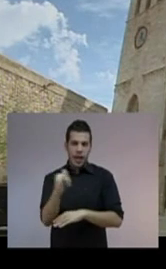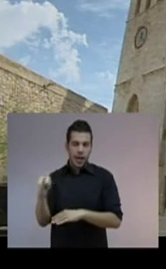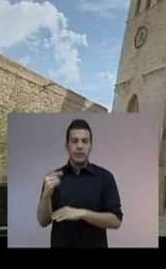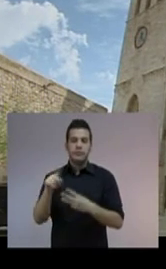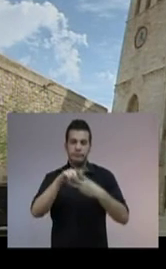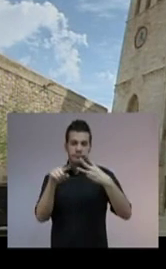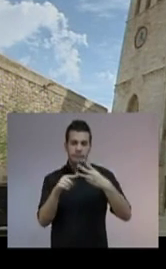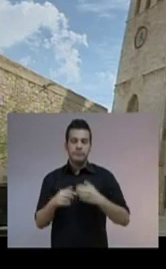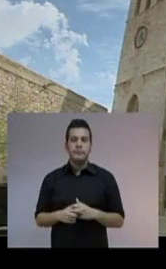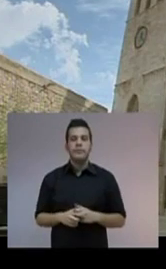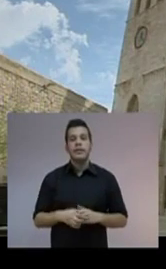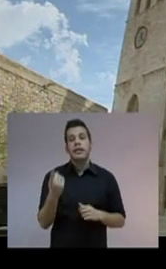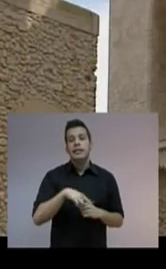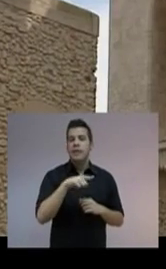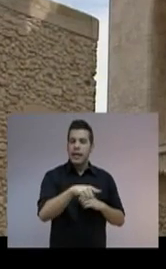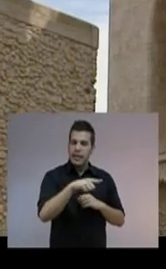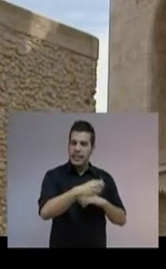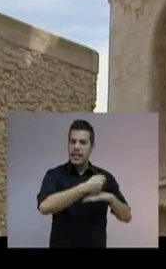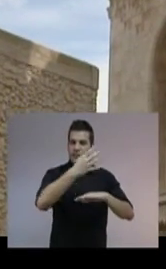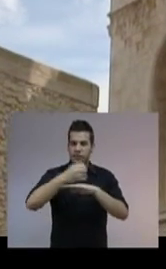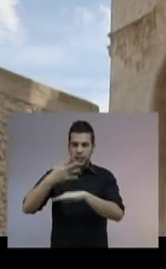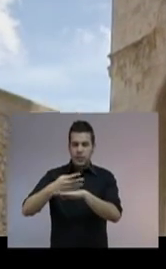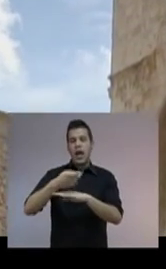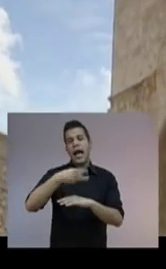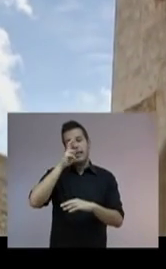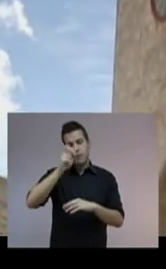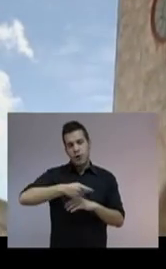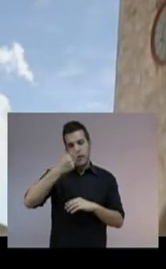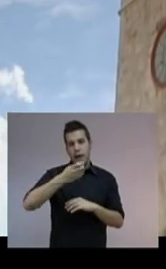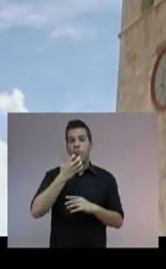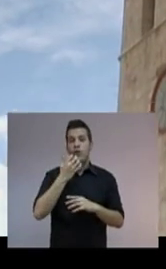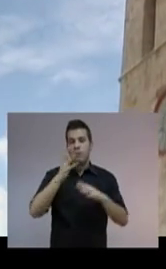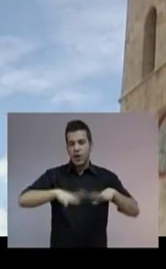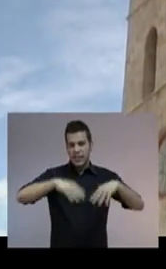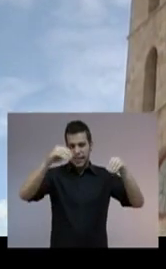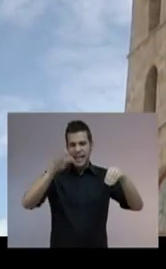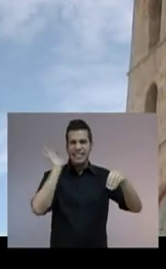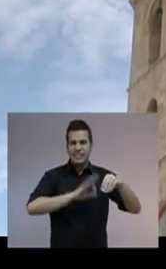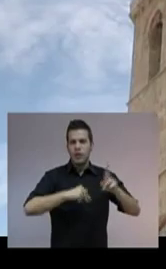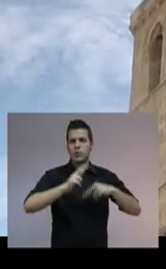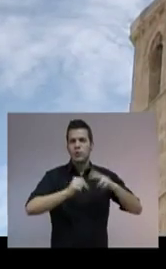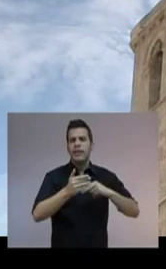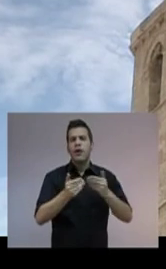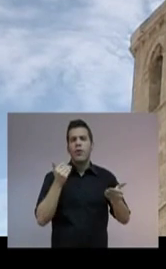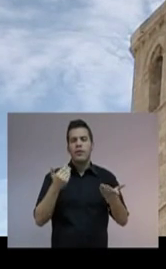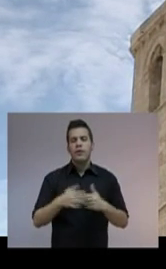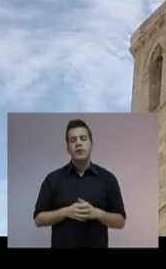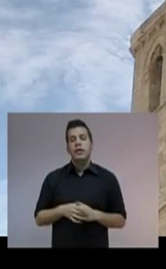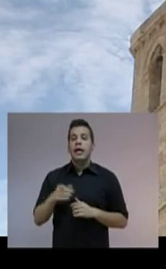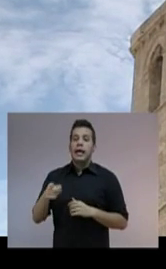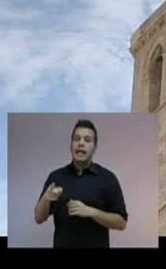zona donde se sitúan algunos de los edificios más antiguos de Ibiza, como por ejemplo la catedral. ¿De qué siglo data? La catedral es del